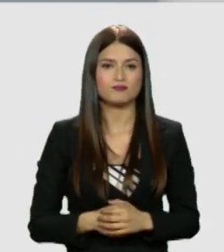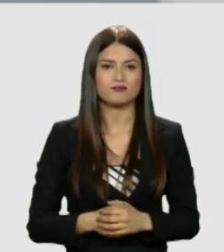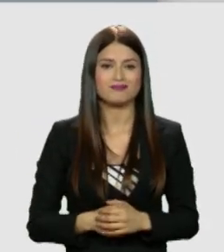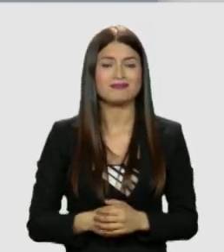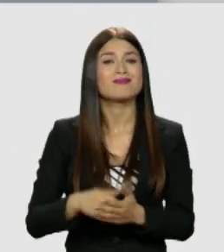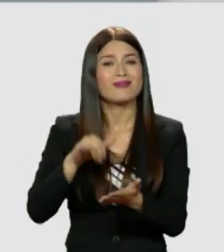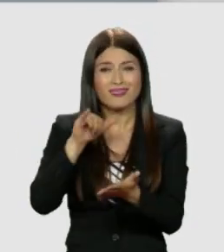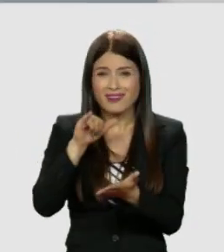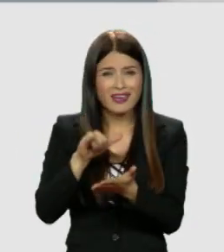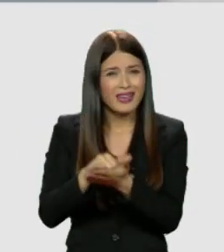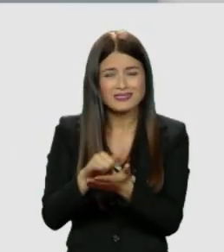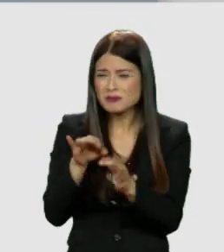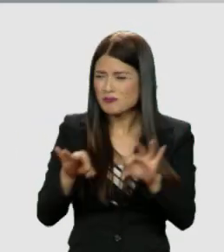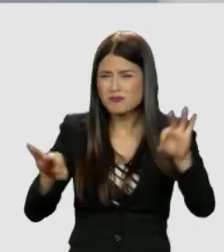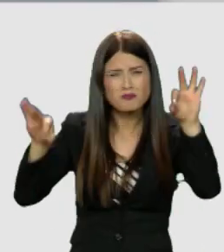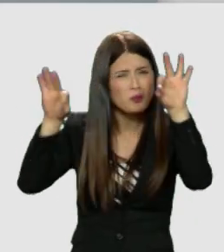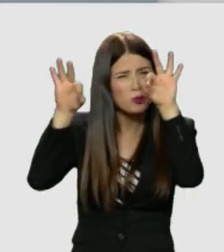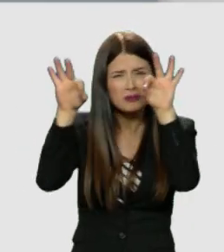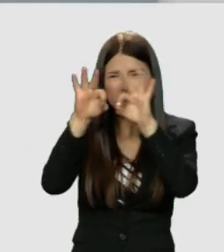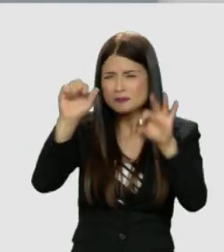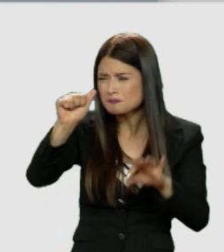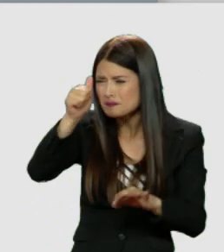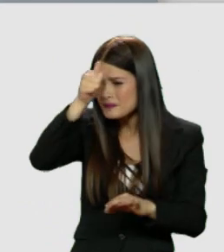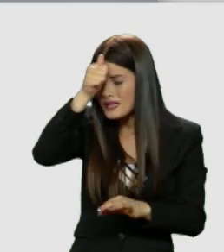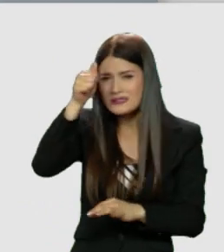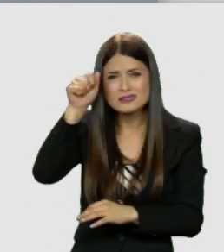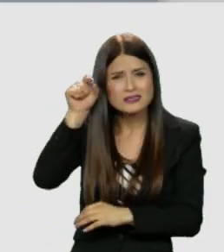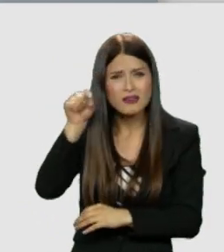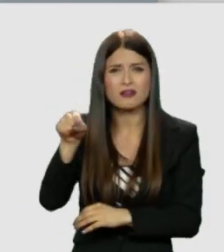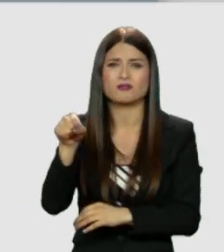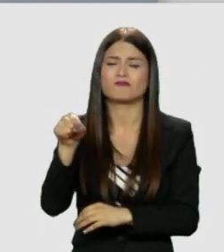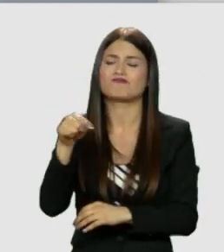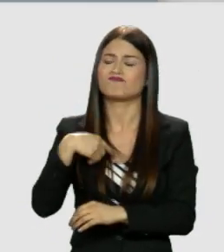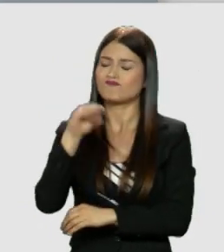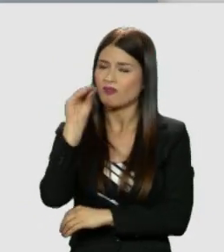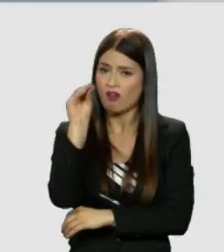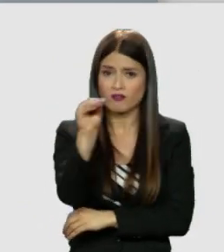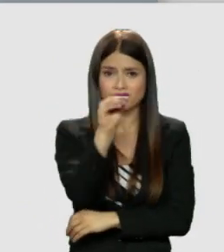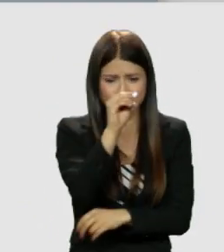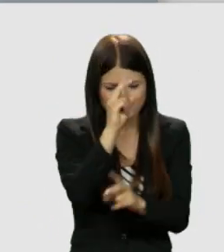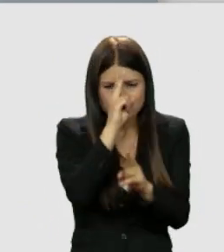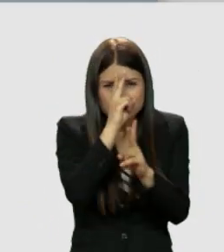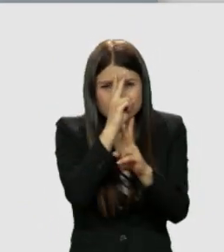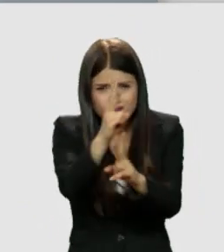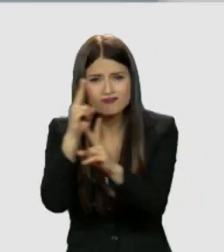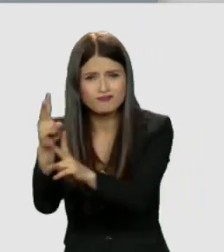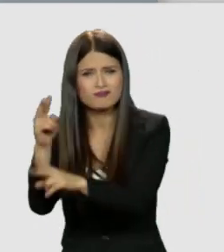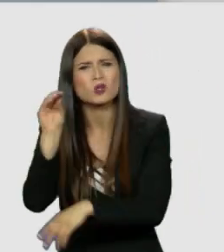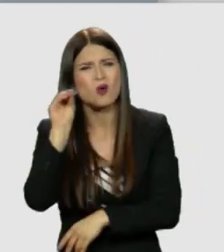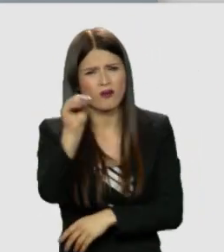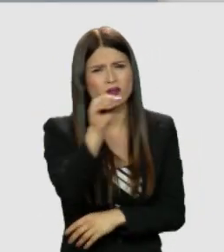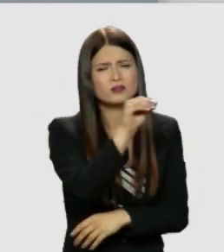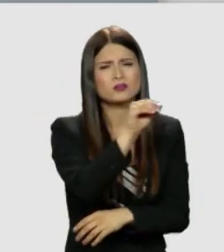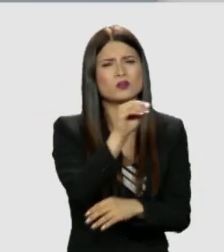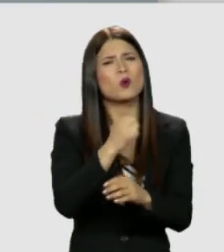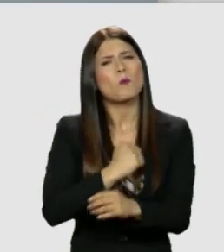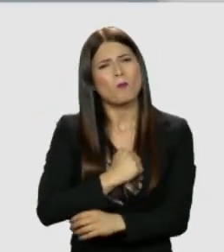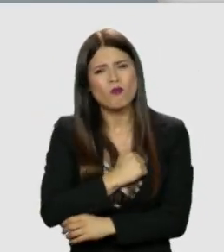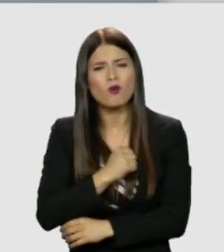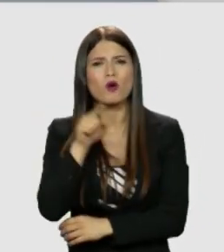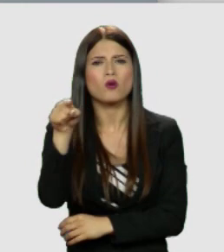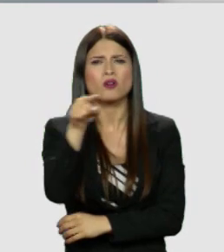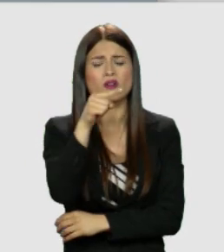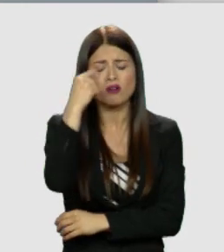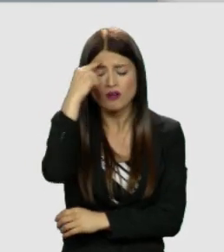esta coyuntura tan excepcional con todo respeto les pido que levantemos la mirada hacia